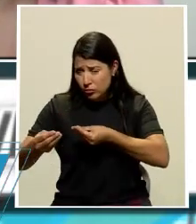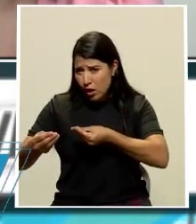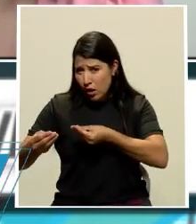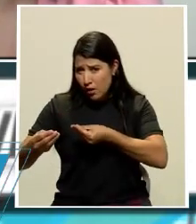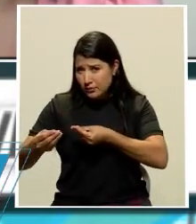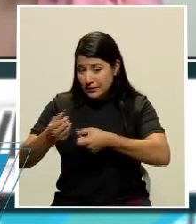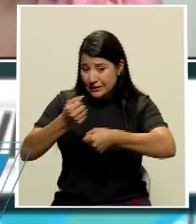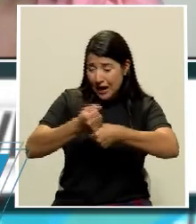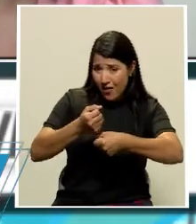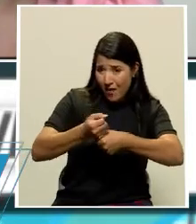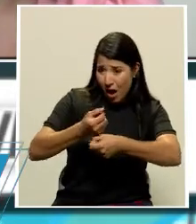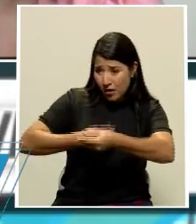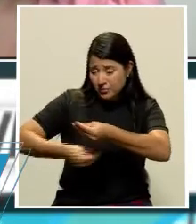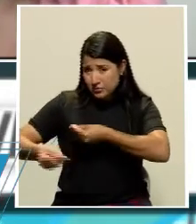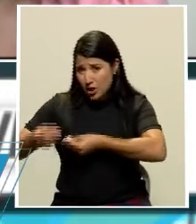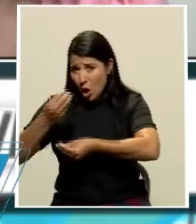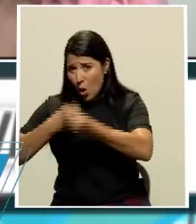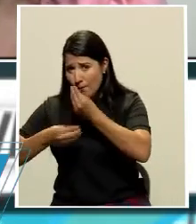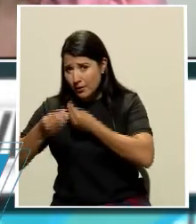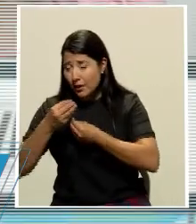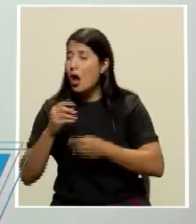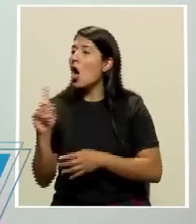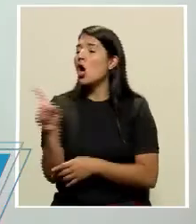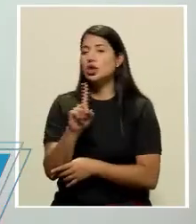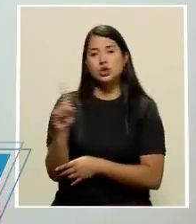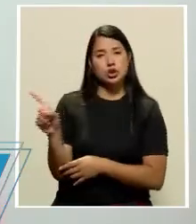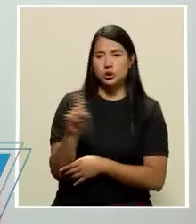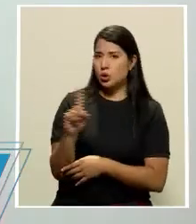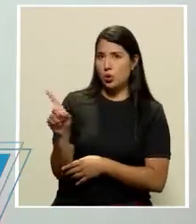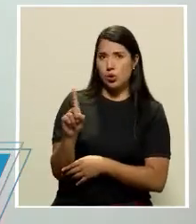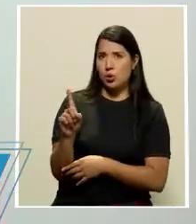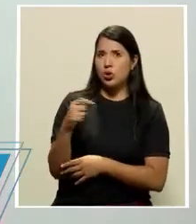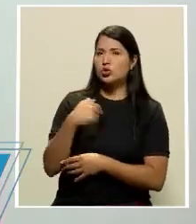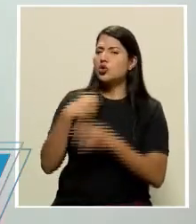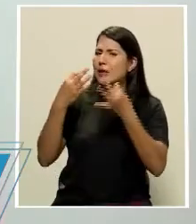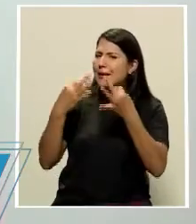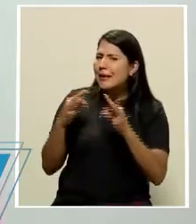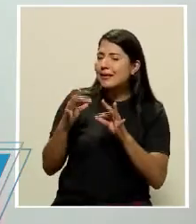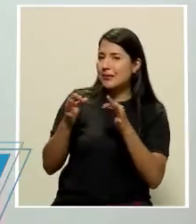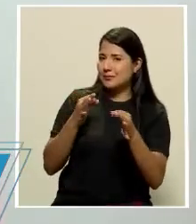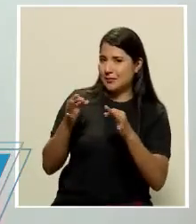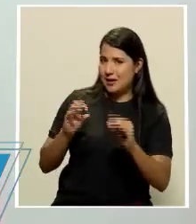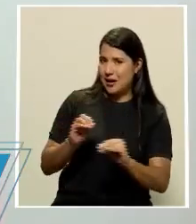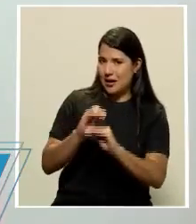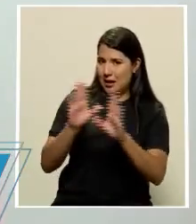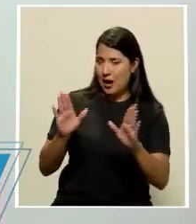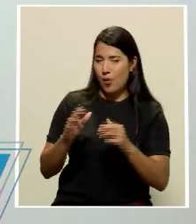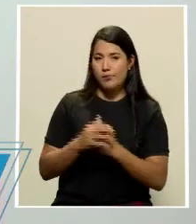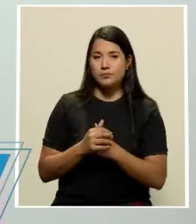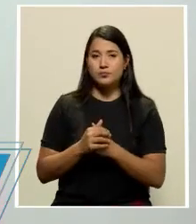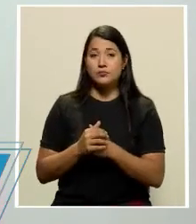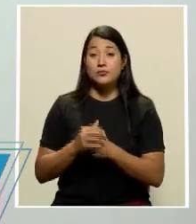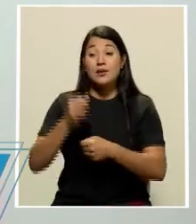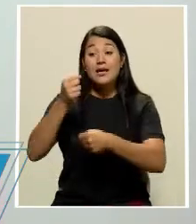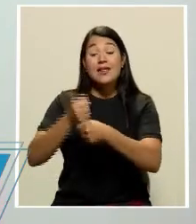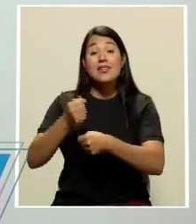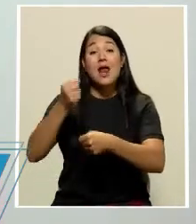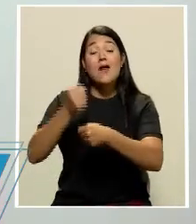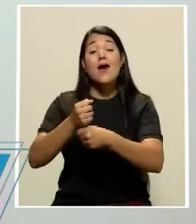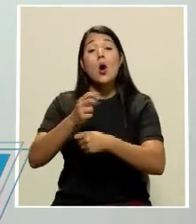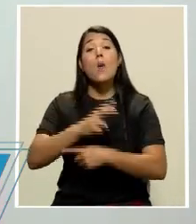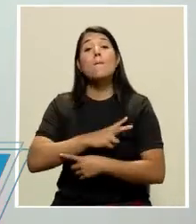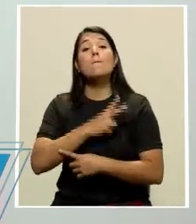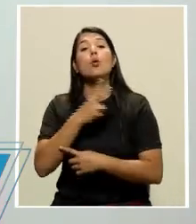o comida para sus familias. No, don Ernesto, voy a tratar de explicarme. El trabajo voluntario